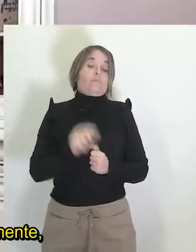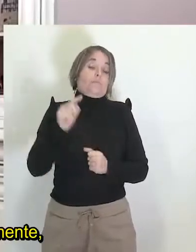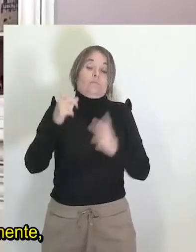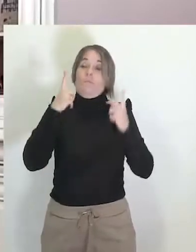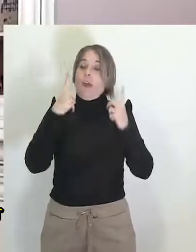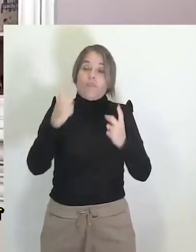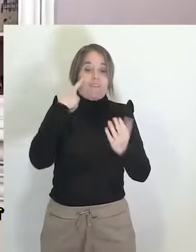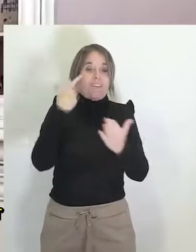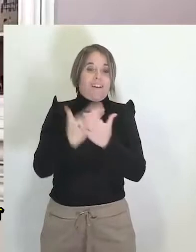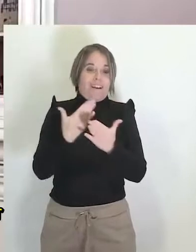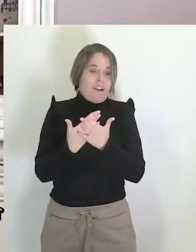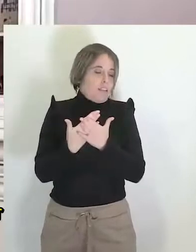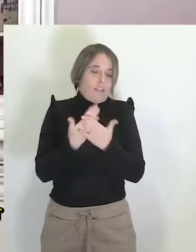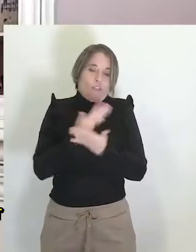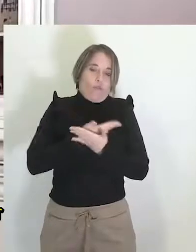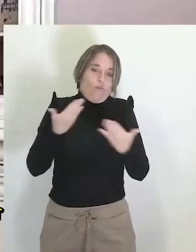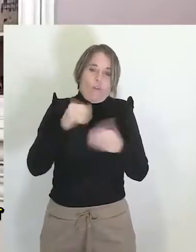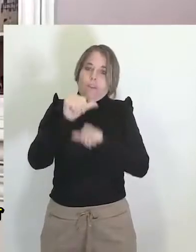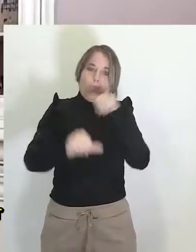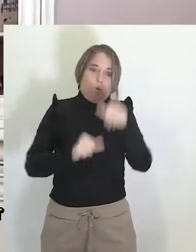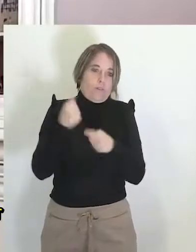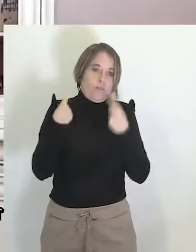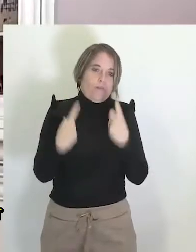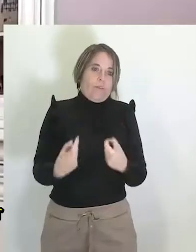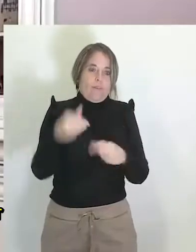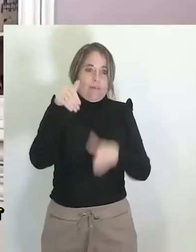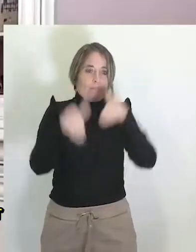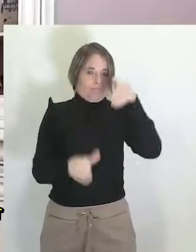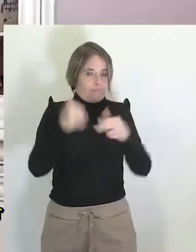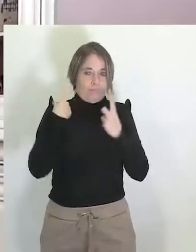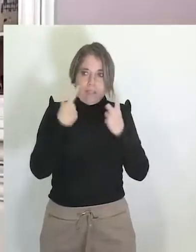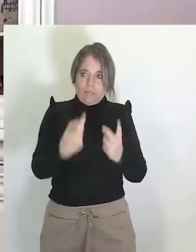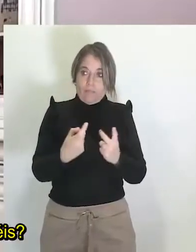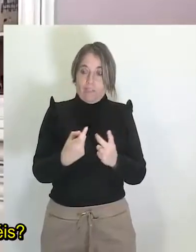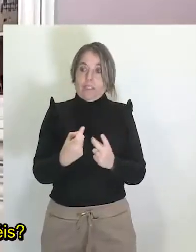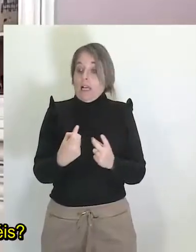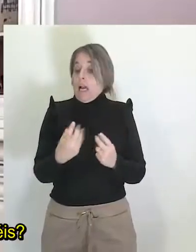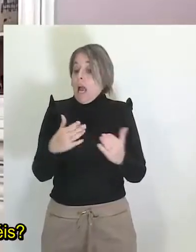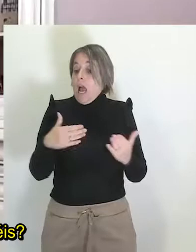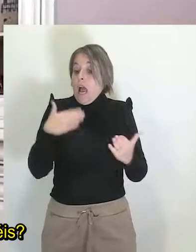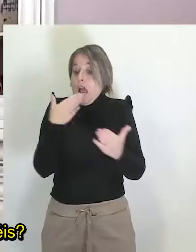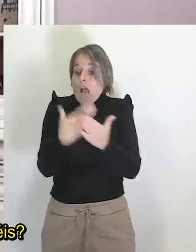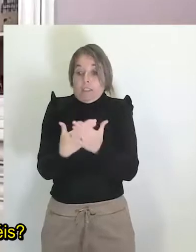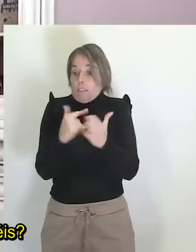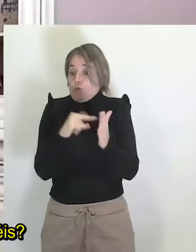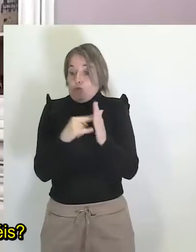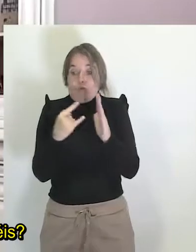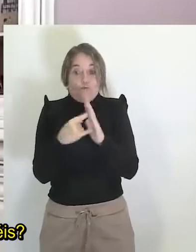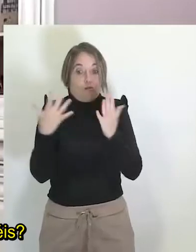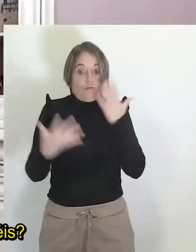necesitáis, evidentemente, más garantías para confiar en un proceso electoral, y